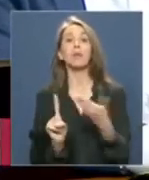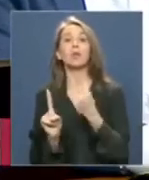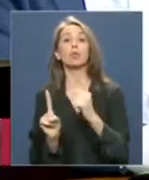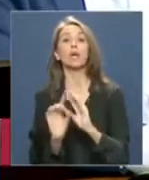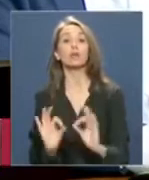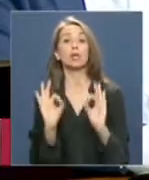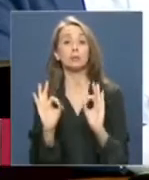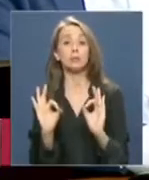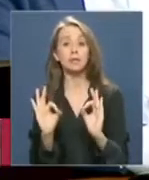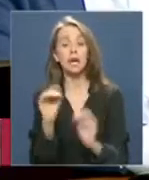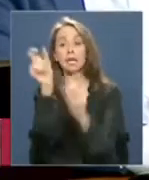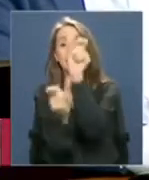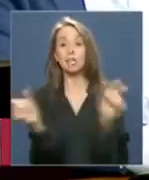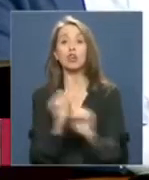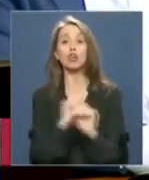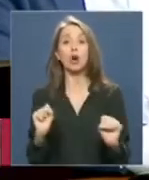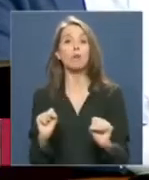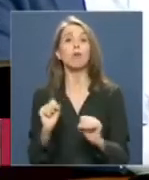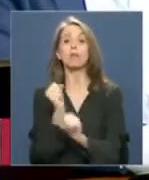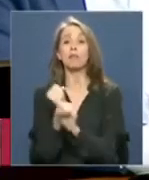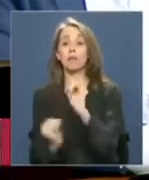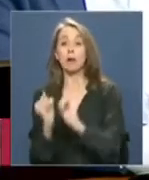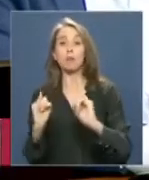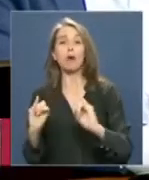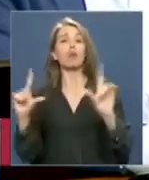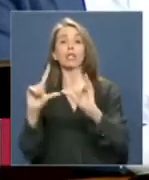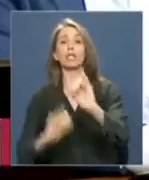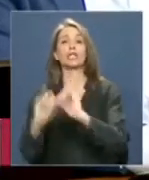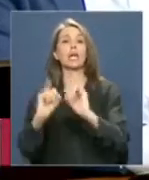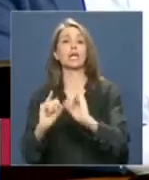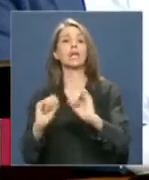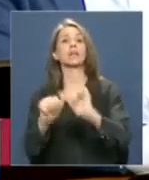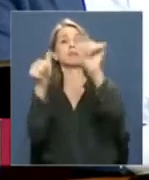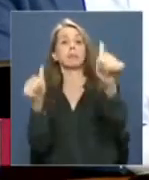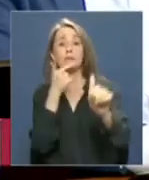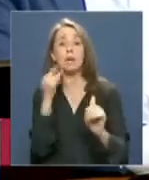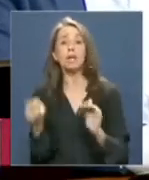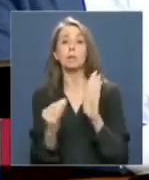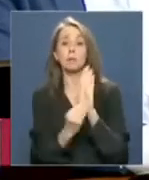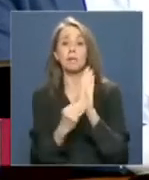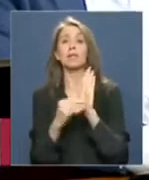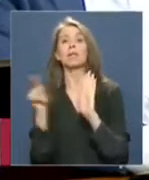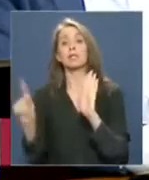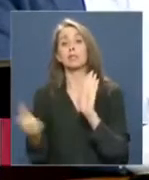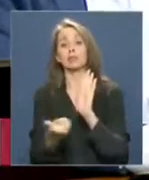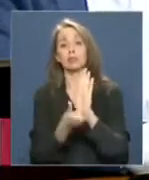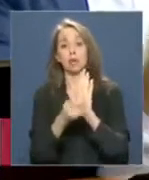especial. Ellos no pueden hacer teletrabajo con facilidad, por lo tanto pido que se incorpore esta condición.